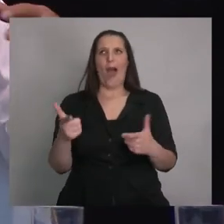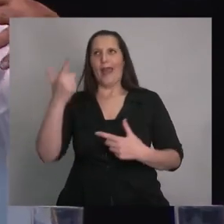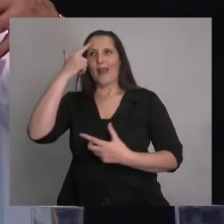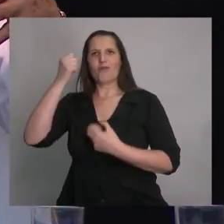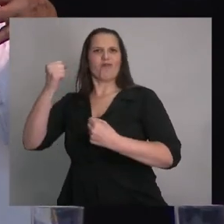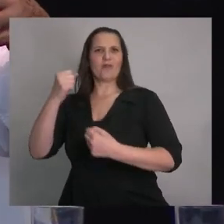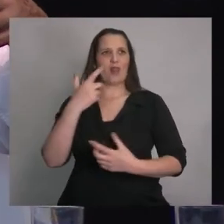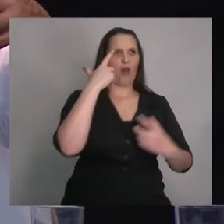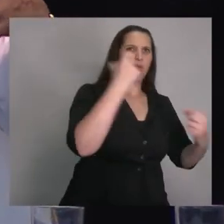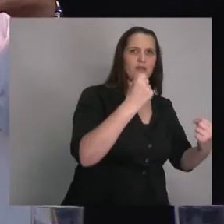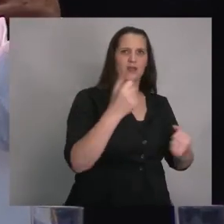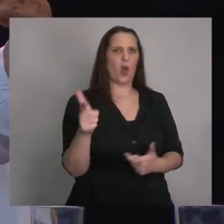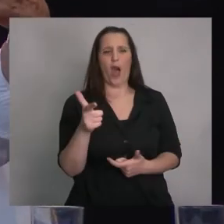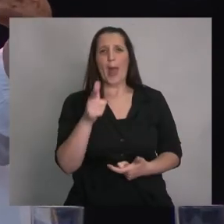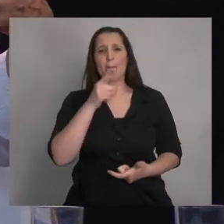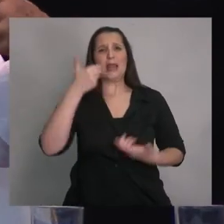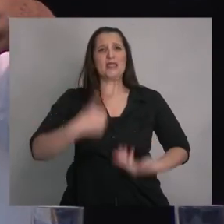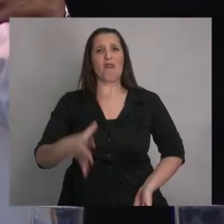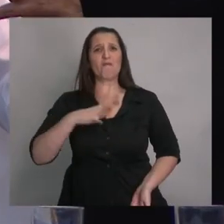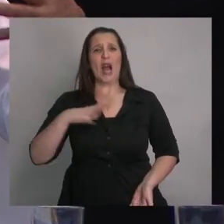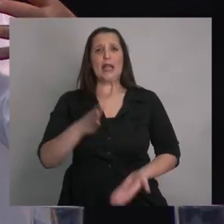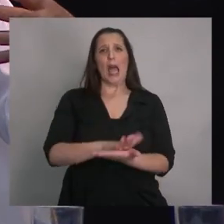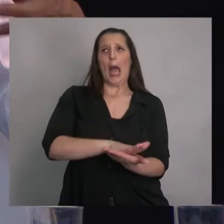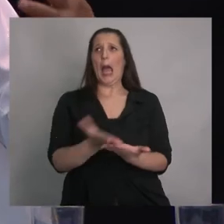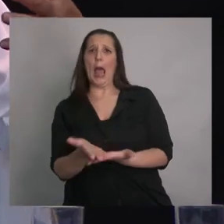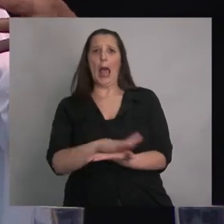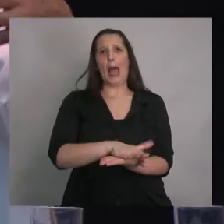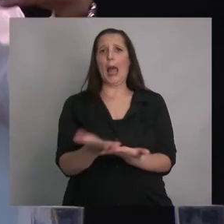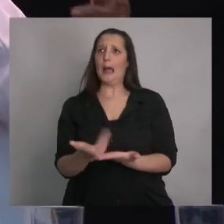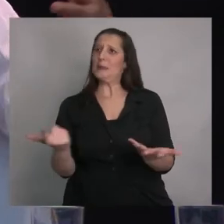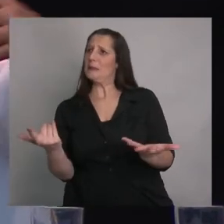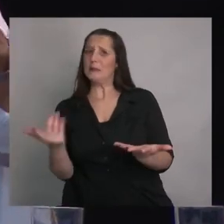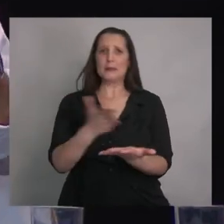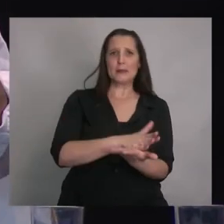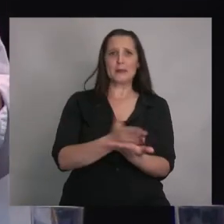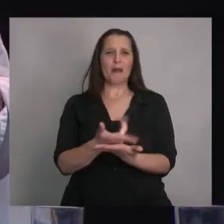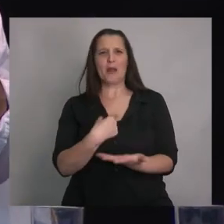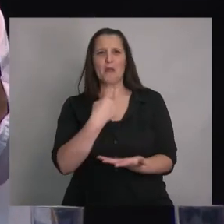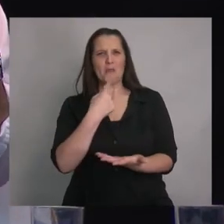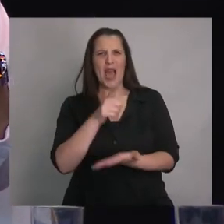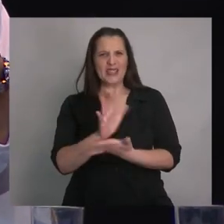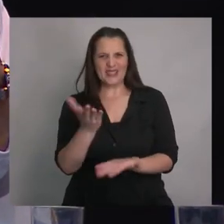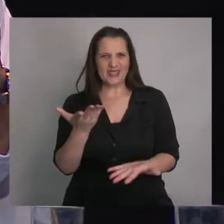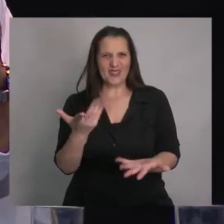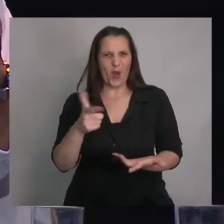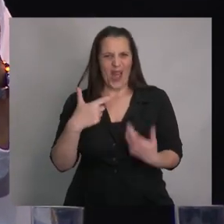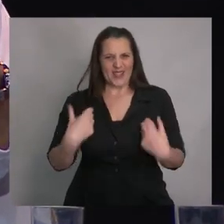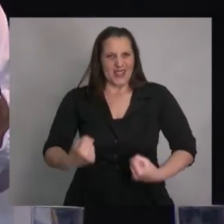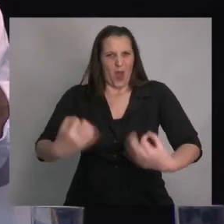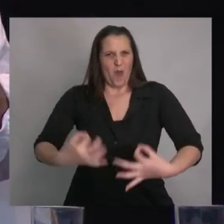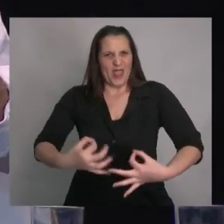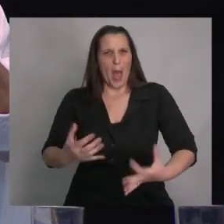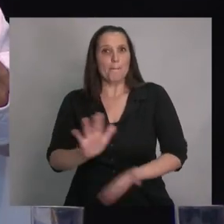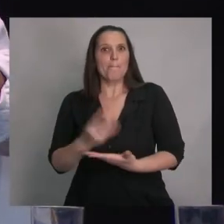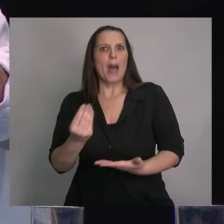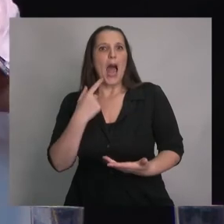otra no tienen la suficiente personalidad política en los suficientes votos para imponerse a un elector que